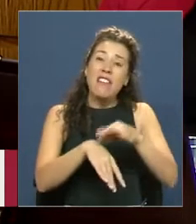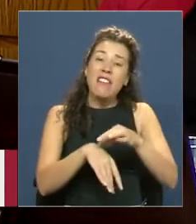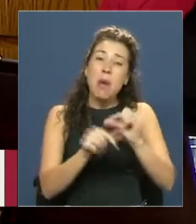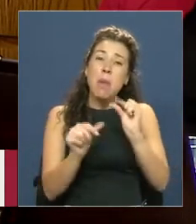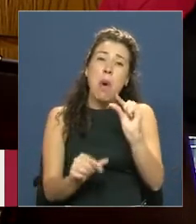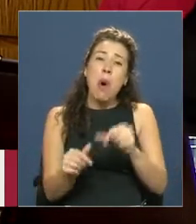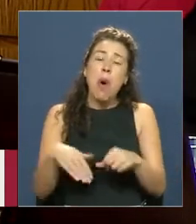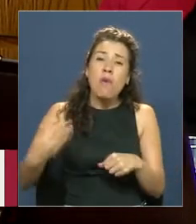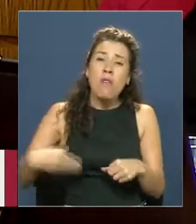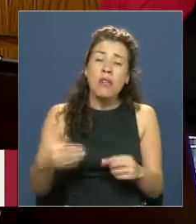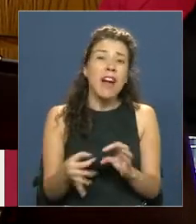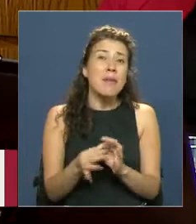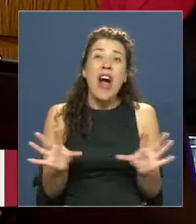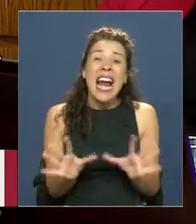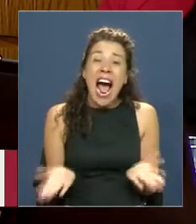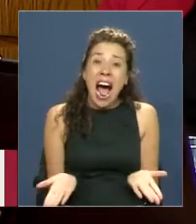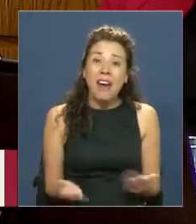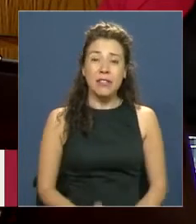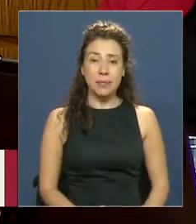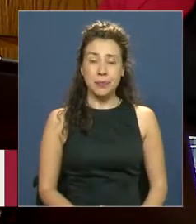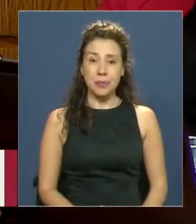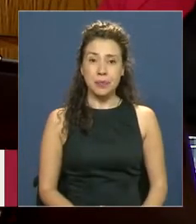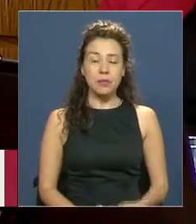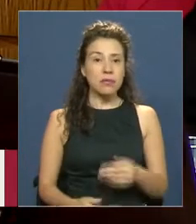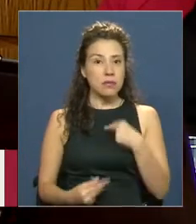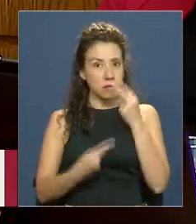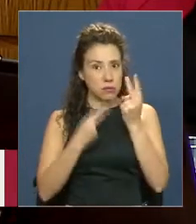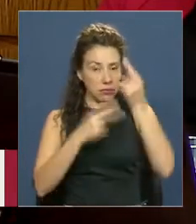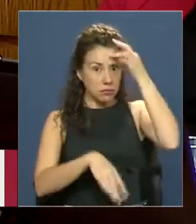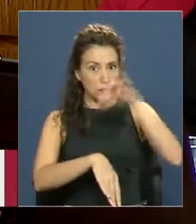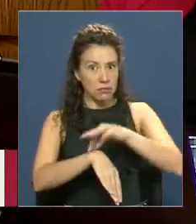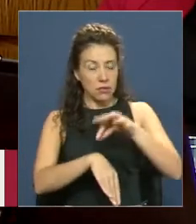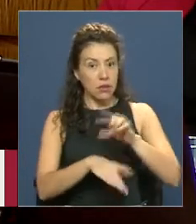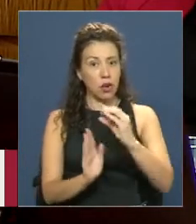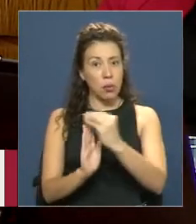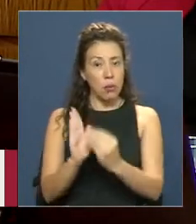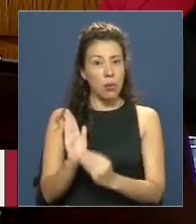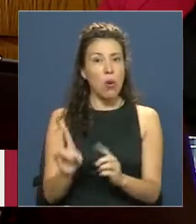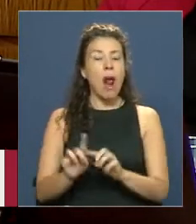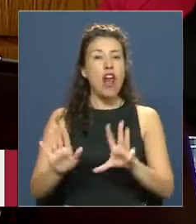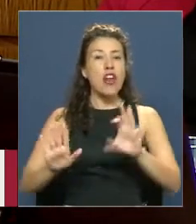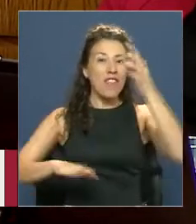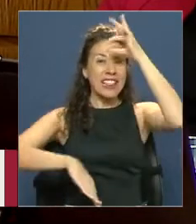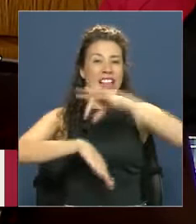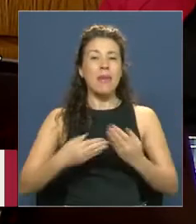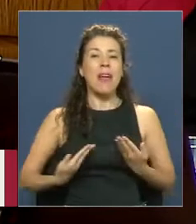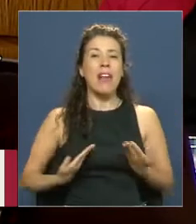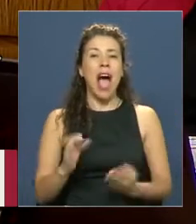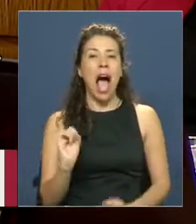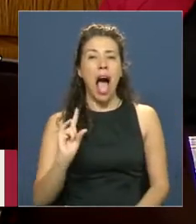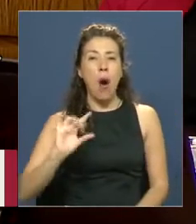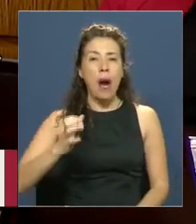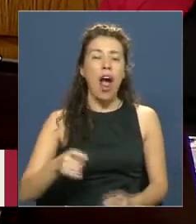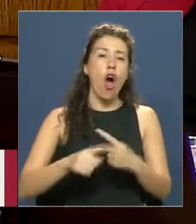pero seguramente más graves que cualquier otra. Cuando vemos que estas enfermedades no están dentro de las 90 patologías que cubre un AUGE o un